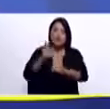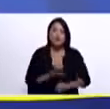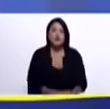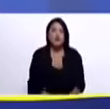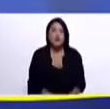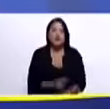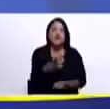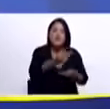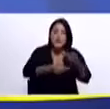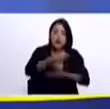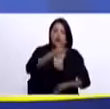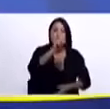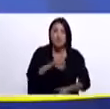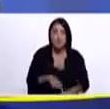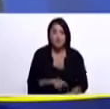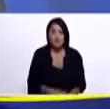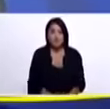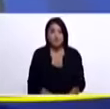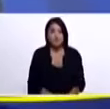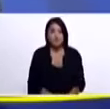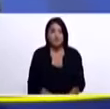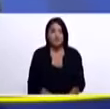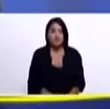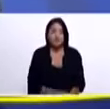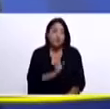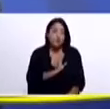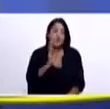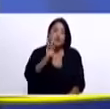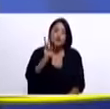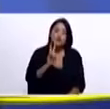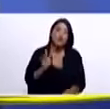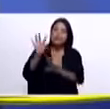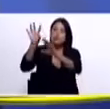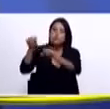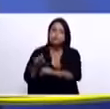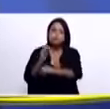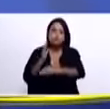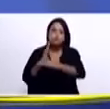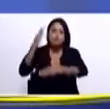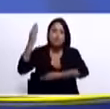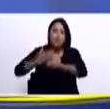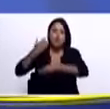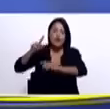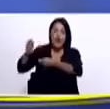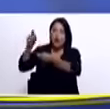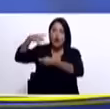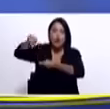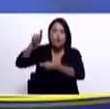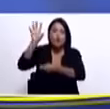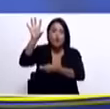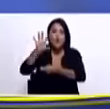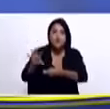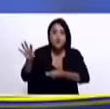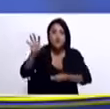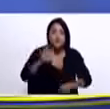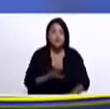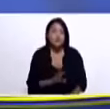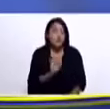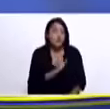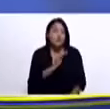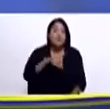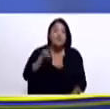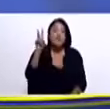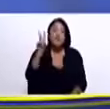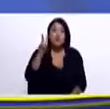Venezuela ilegalmente retenidos en el exterior. Los activos que pertenecen al país y que